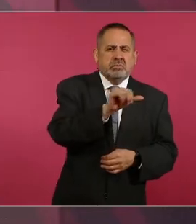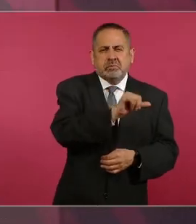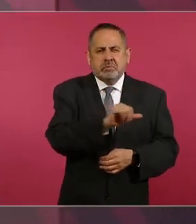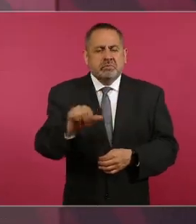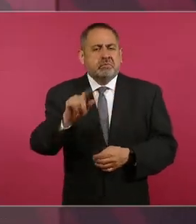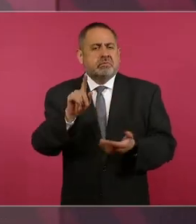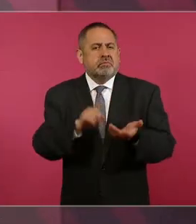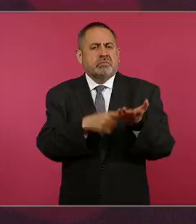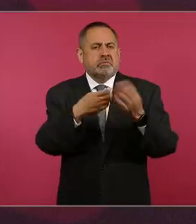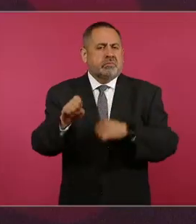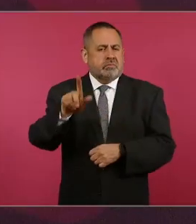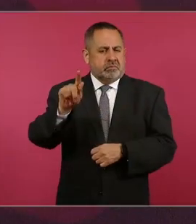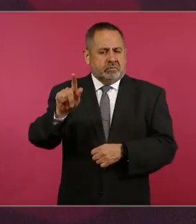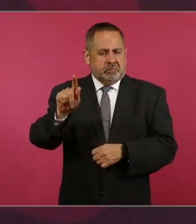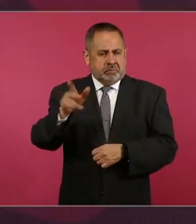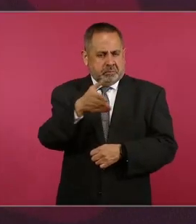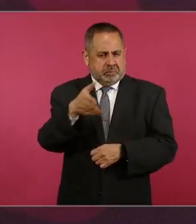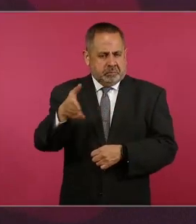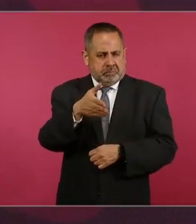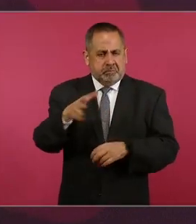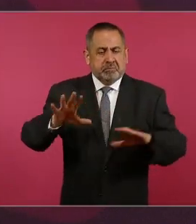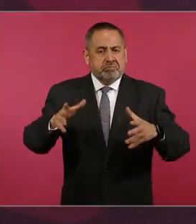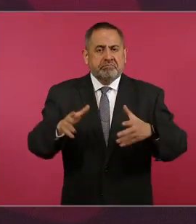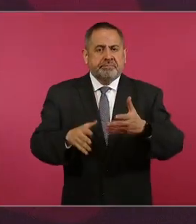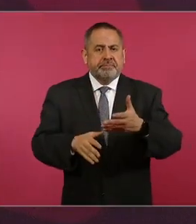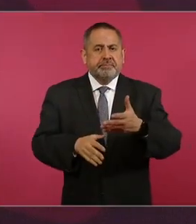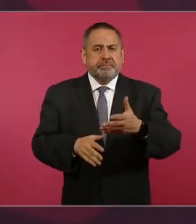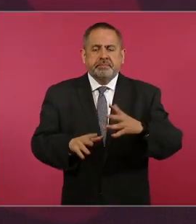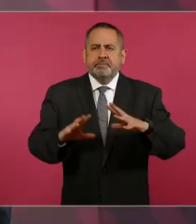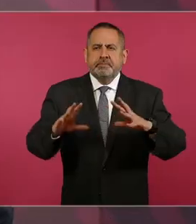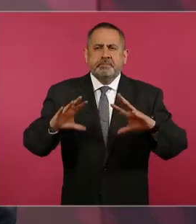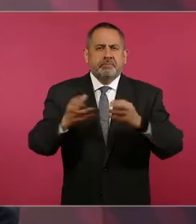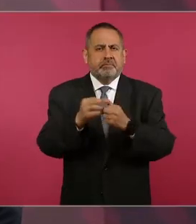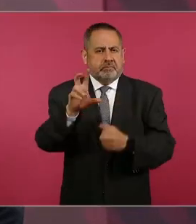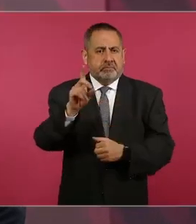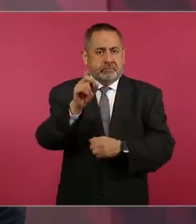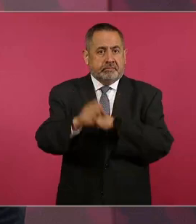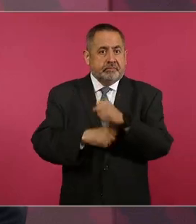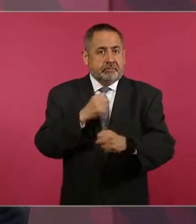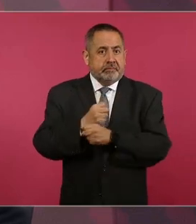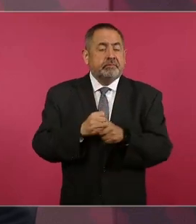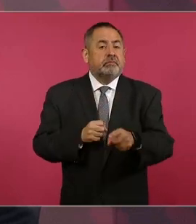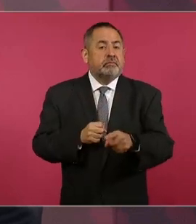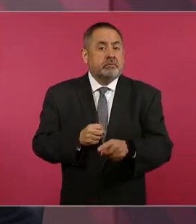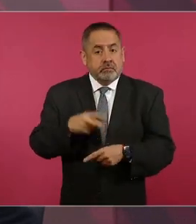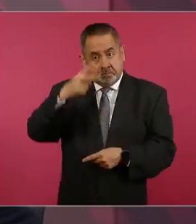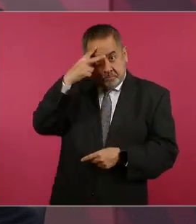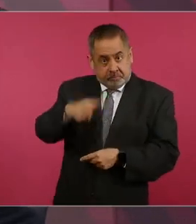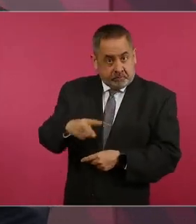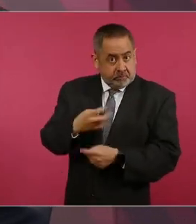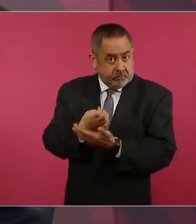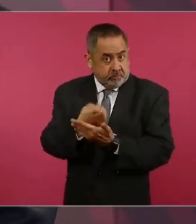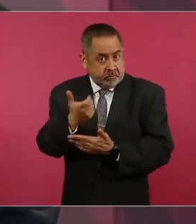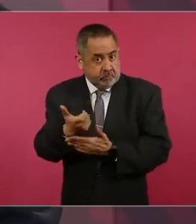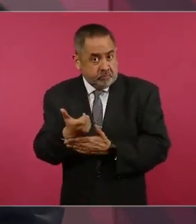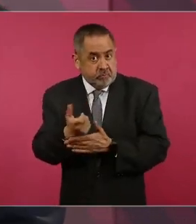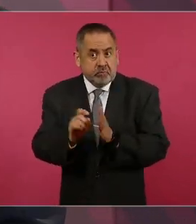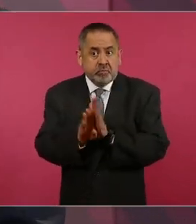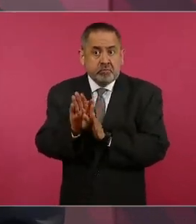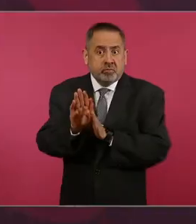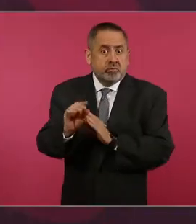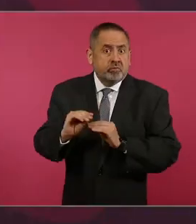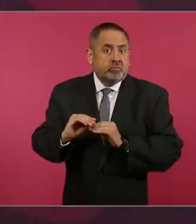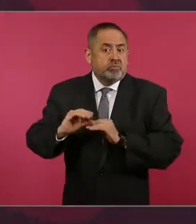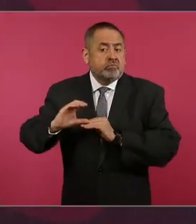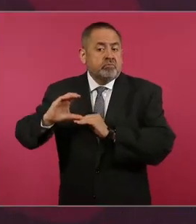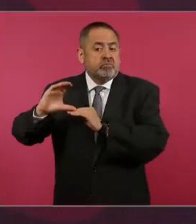1970, 30 años, la economía de México creció en